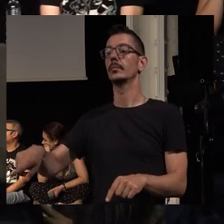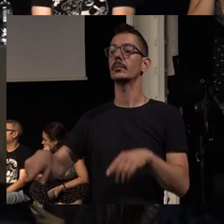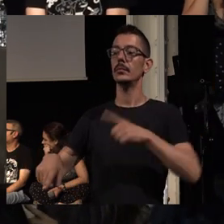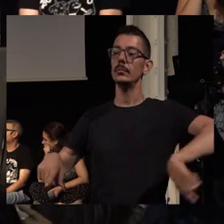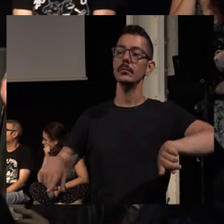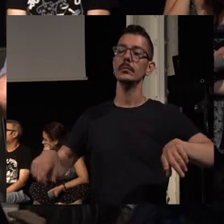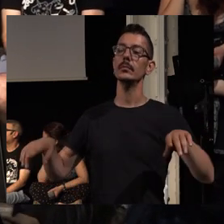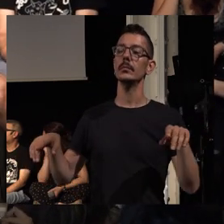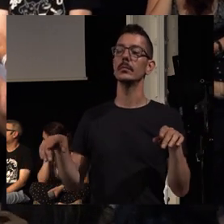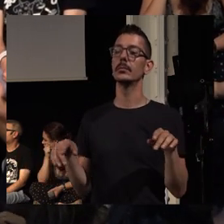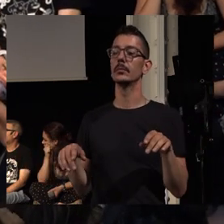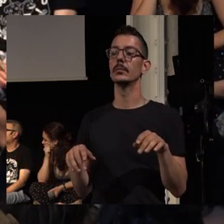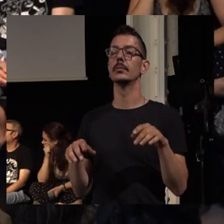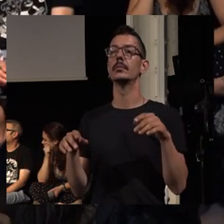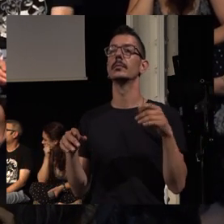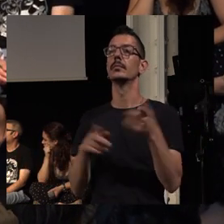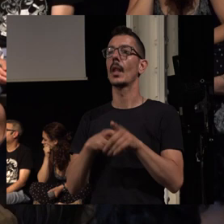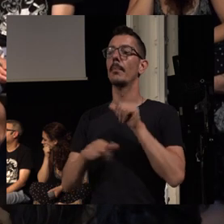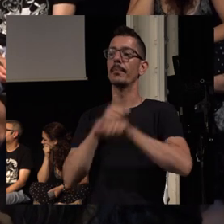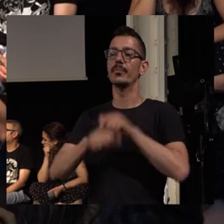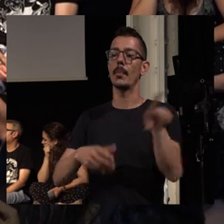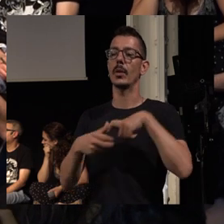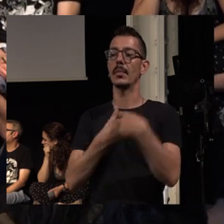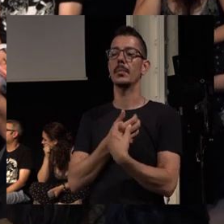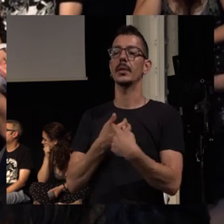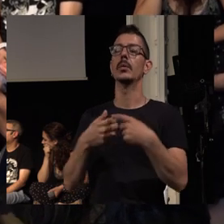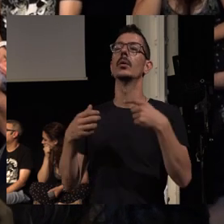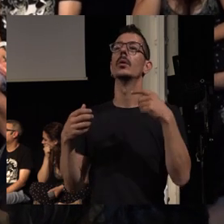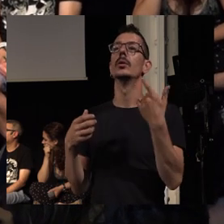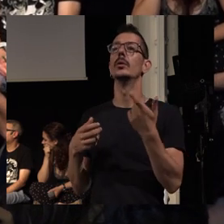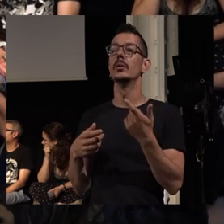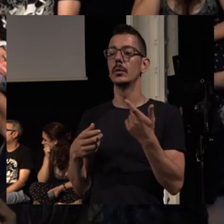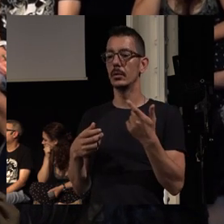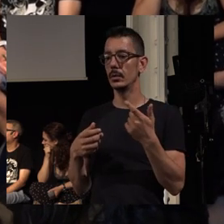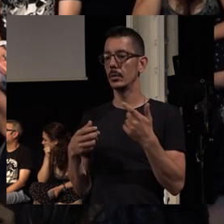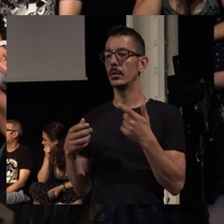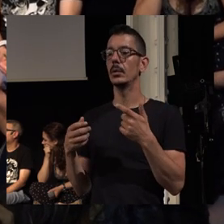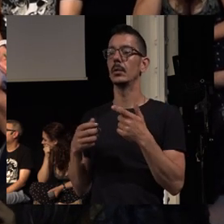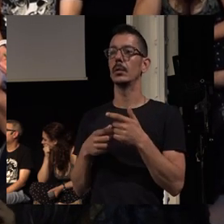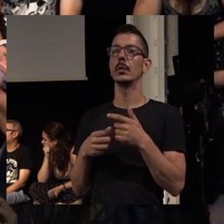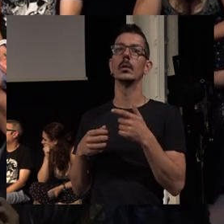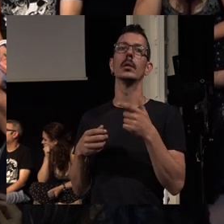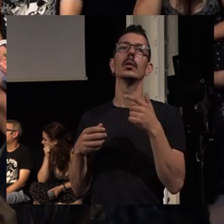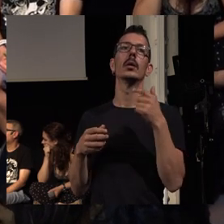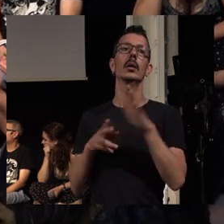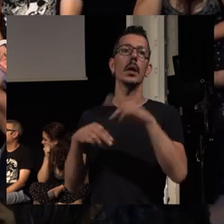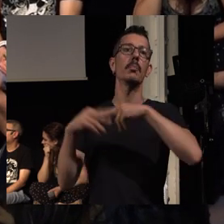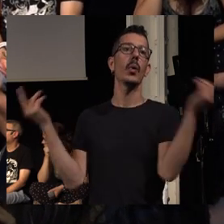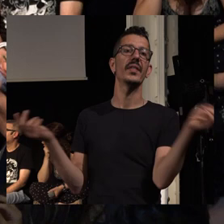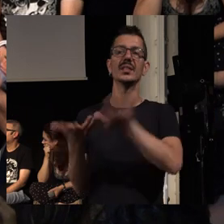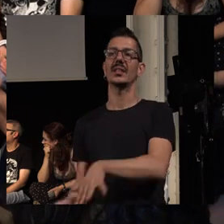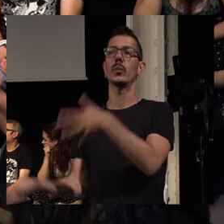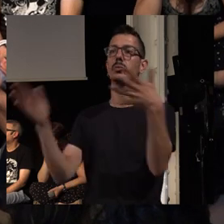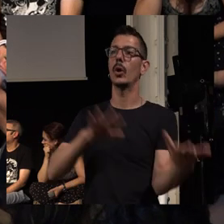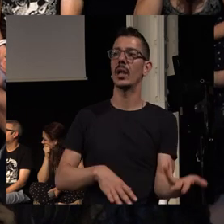estar cerca de la ciudadanía, para procesos participativos, no esperar que la gente venga, que vayas tú, que todo ese trabajo de puentes, de traductoras, de